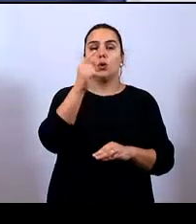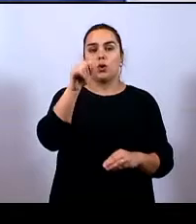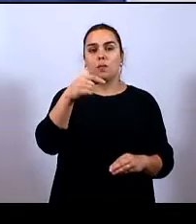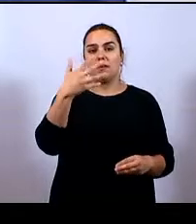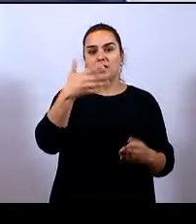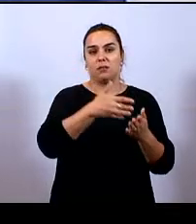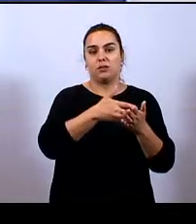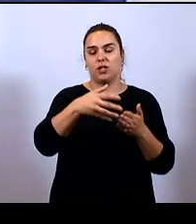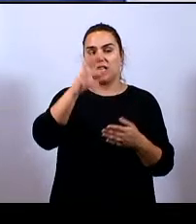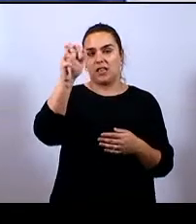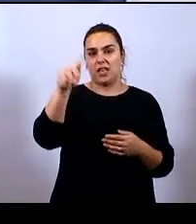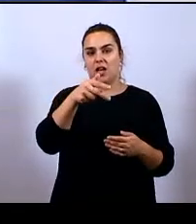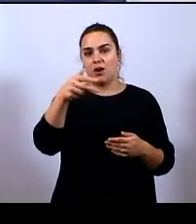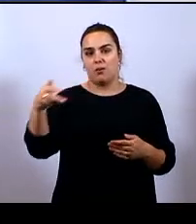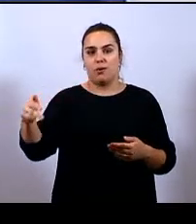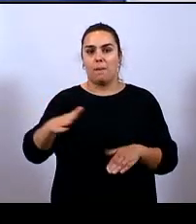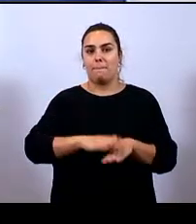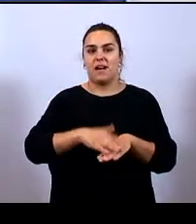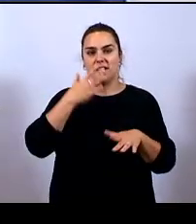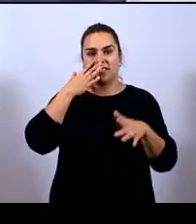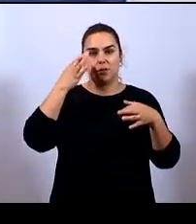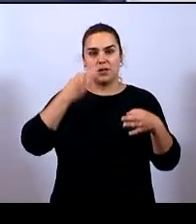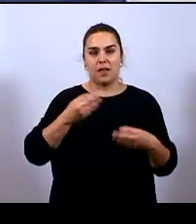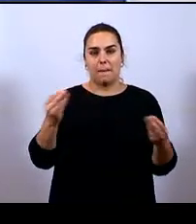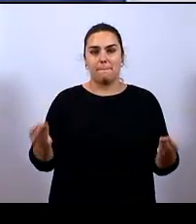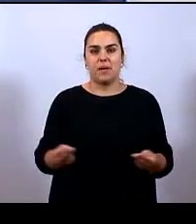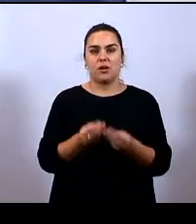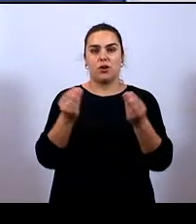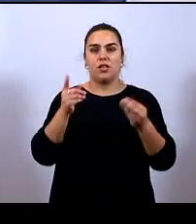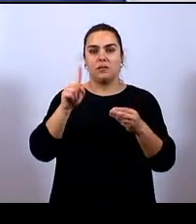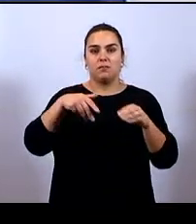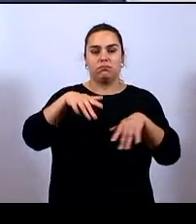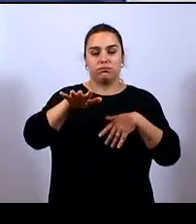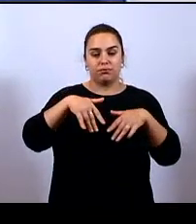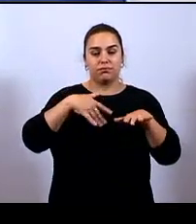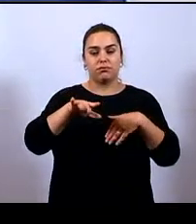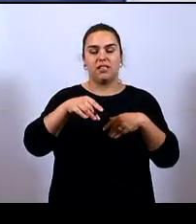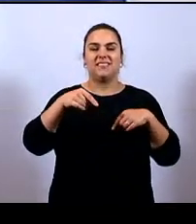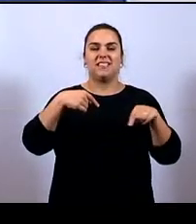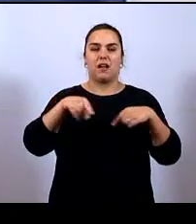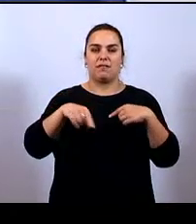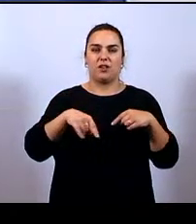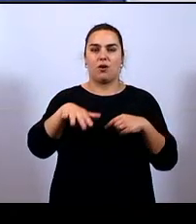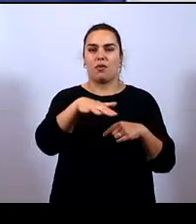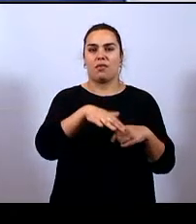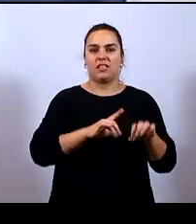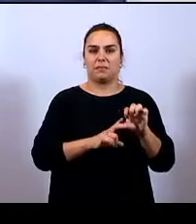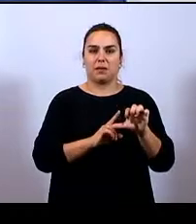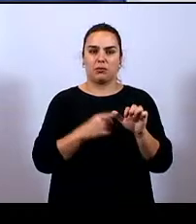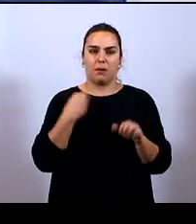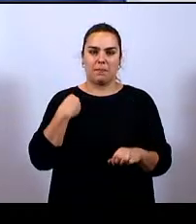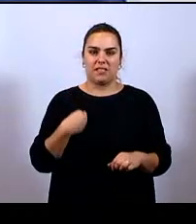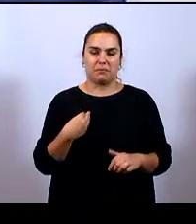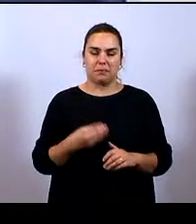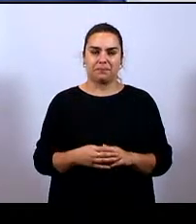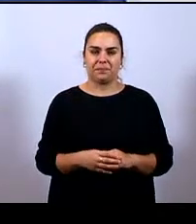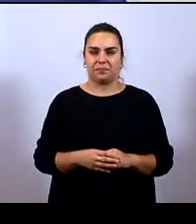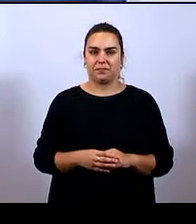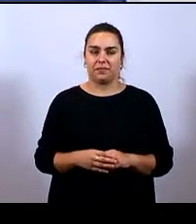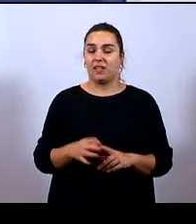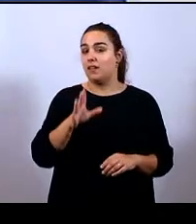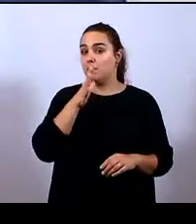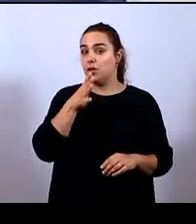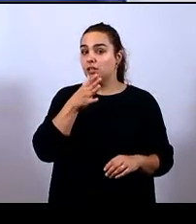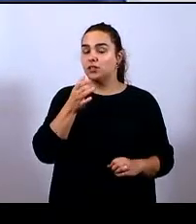millones de euros para mejorar la seguridad y aumentar la fluidez del tráfico en esta vía extremeña. Para ello se